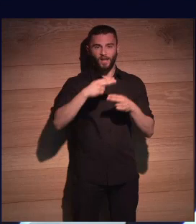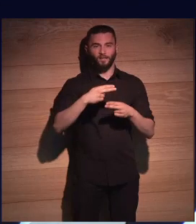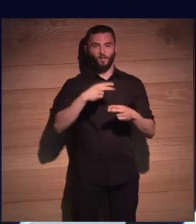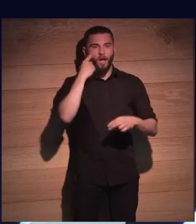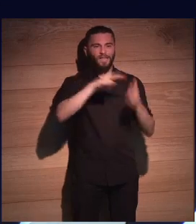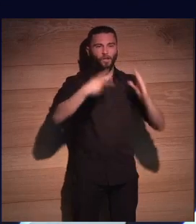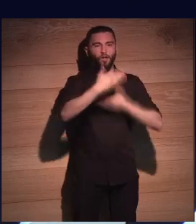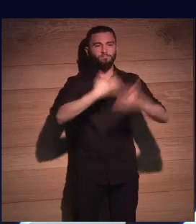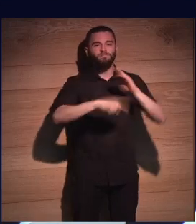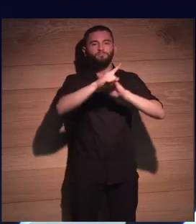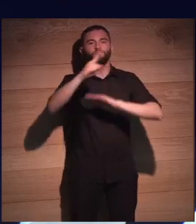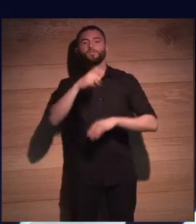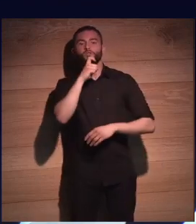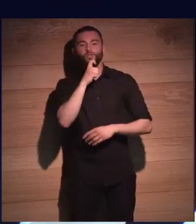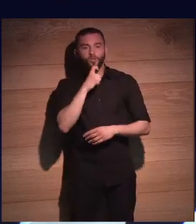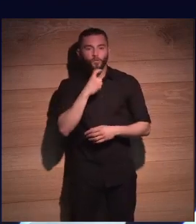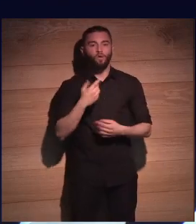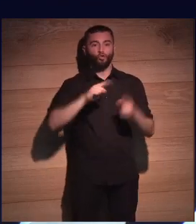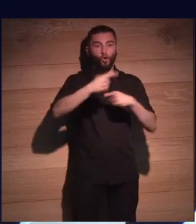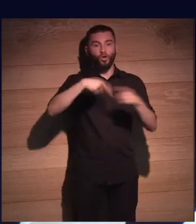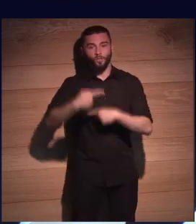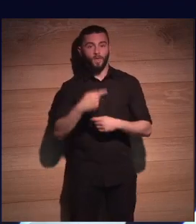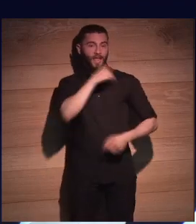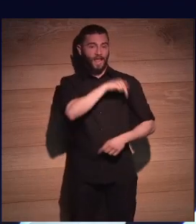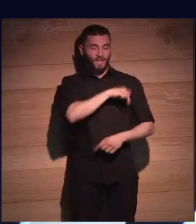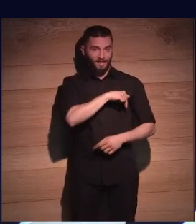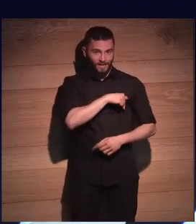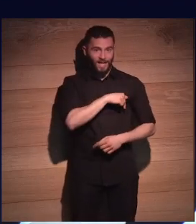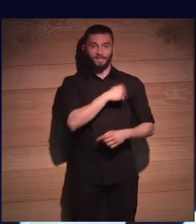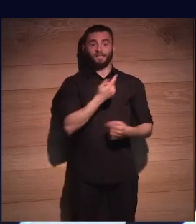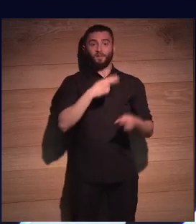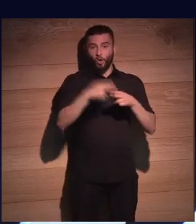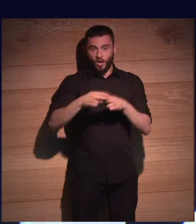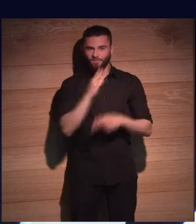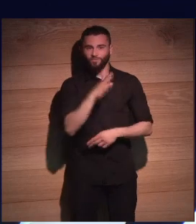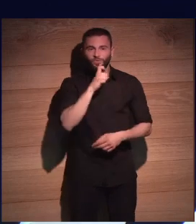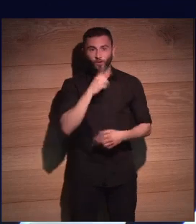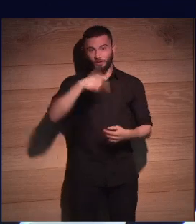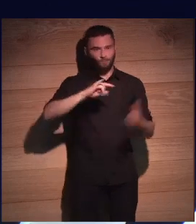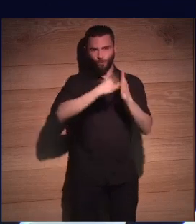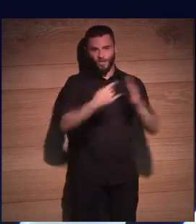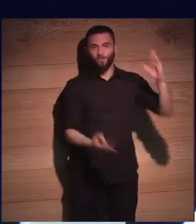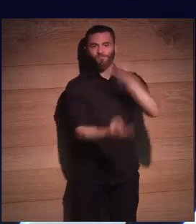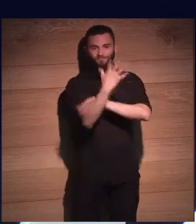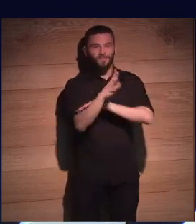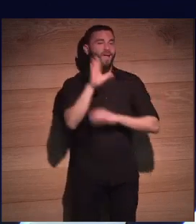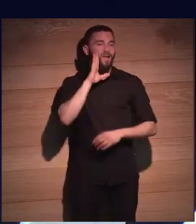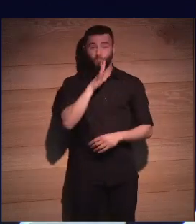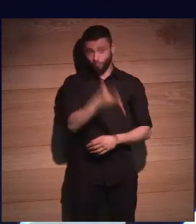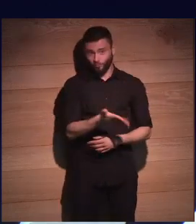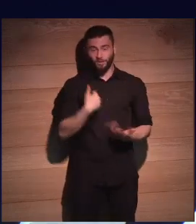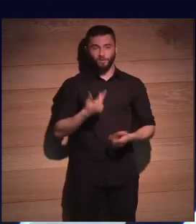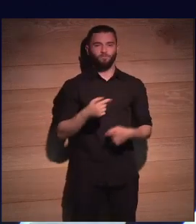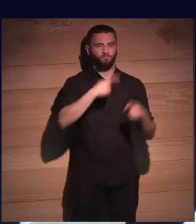la reflexión sobre sus consecuencias éticas y políticas lo está haciendo a otro muy distinto, ¿no? Con esa misma idea nace este proyecto, con la idea de juntar a perfiles muy